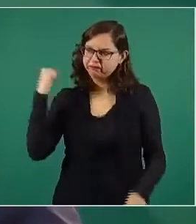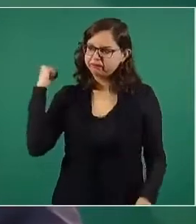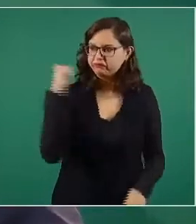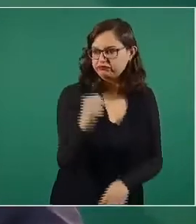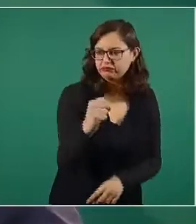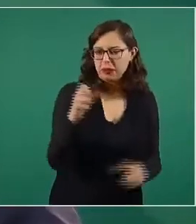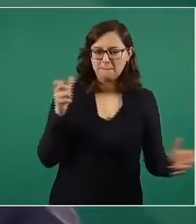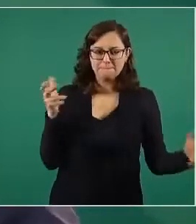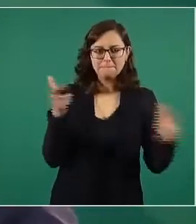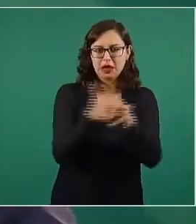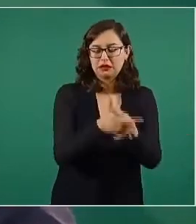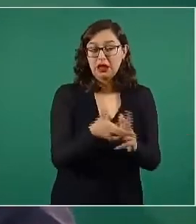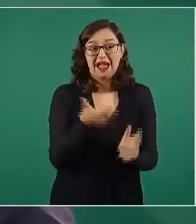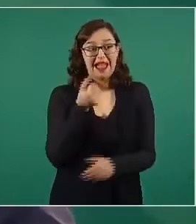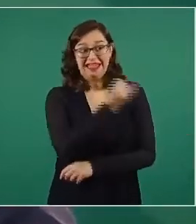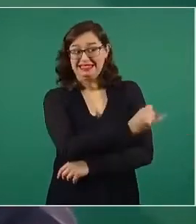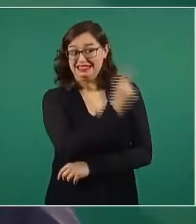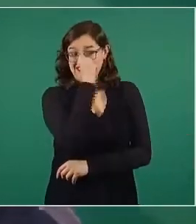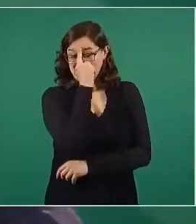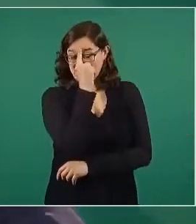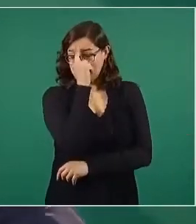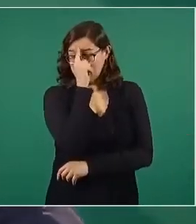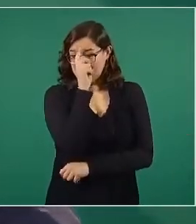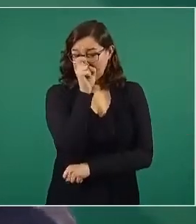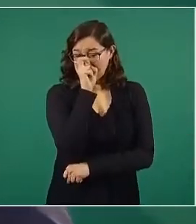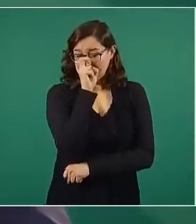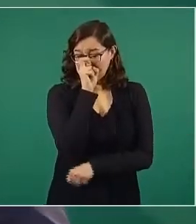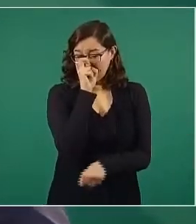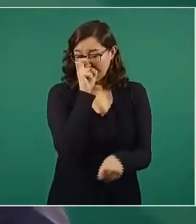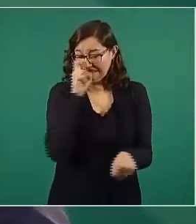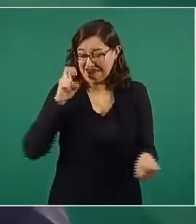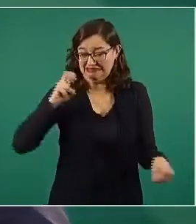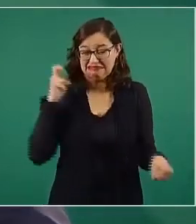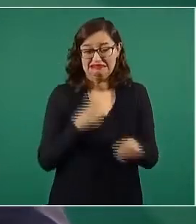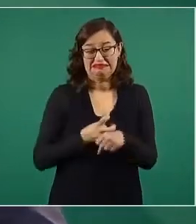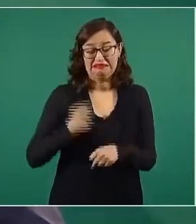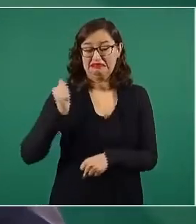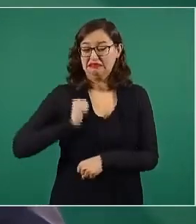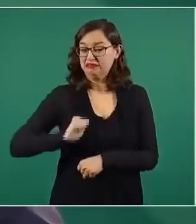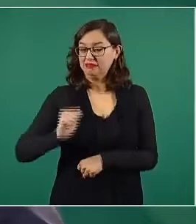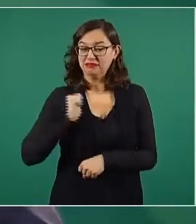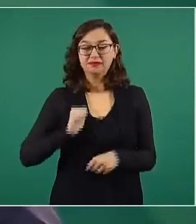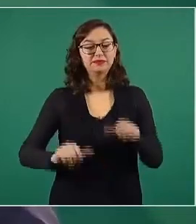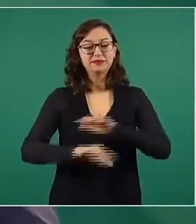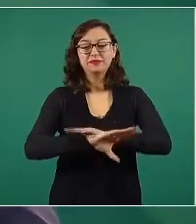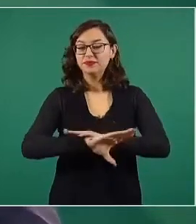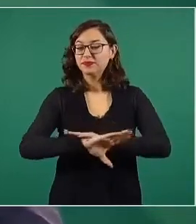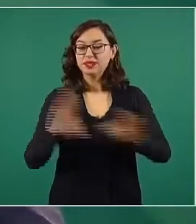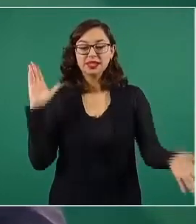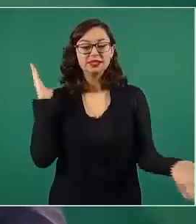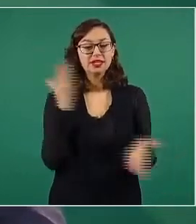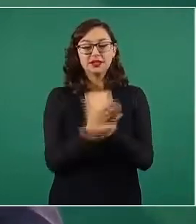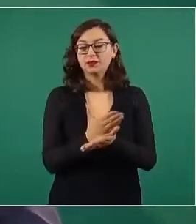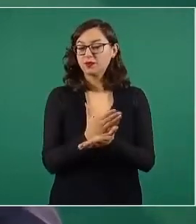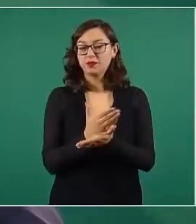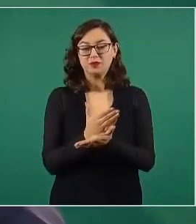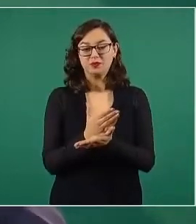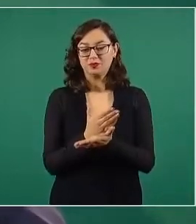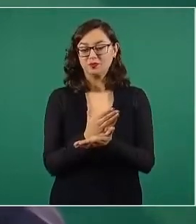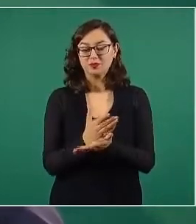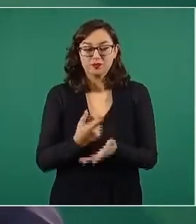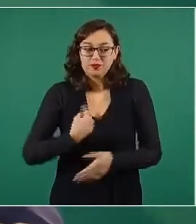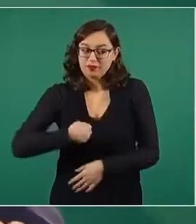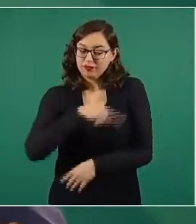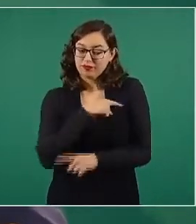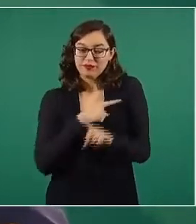autoritaria, fascistoide. Eso no, eso ya se terminó. Nosotros somos